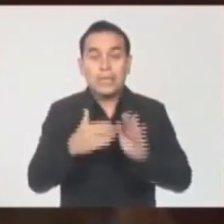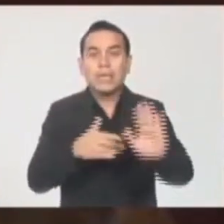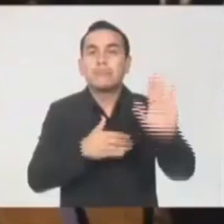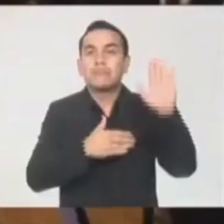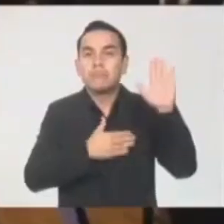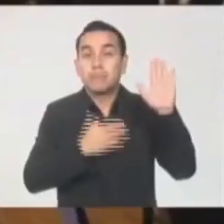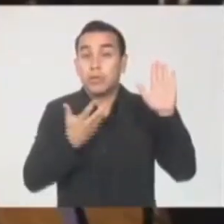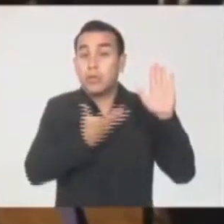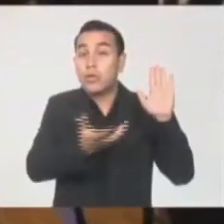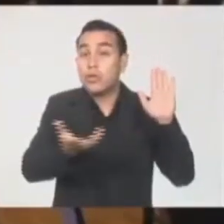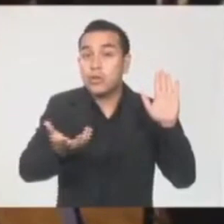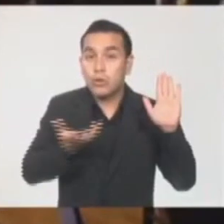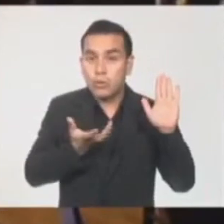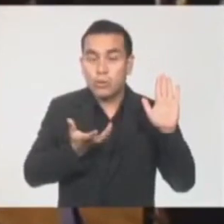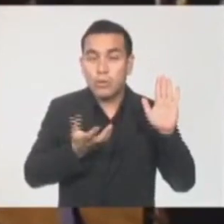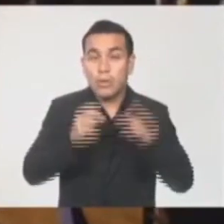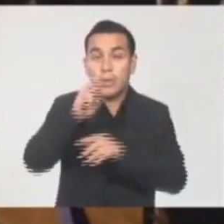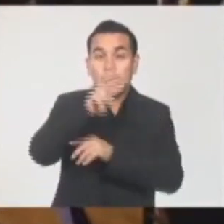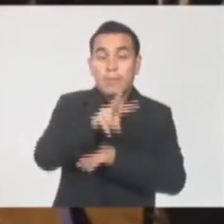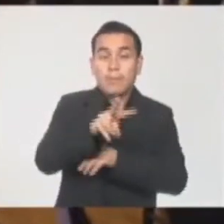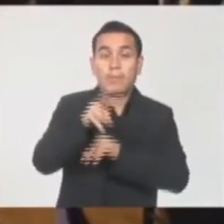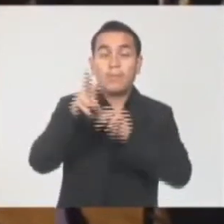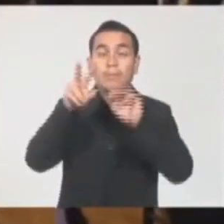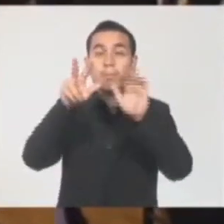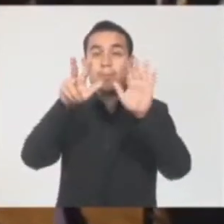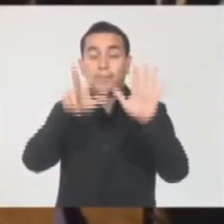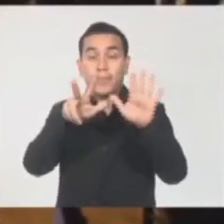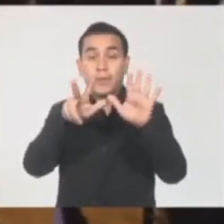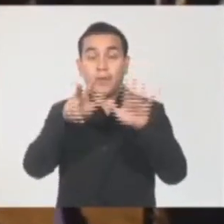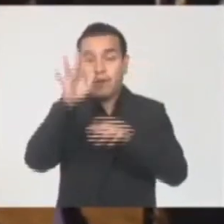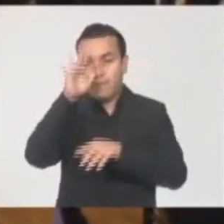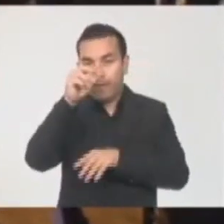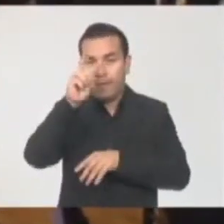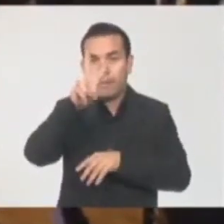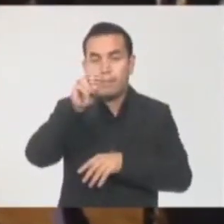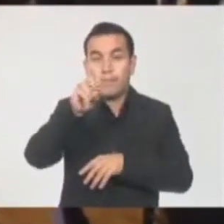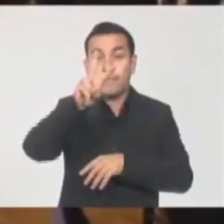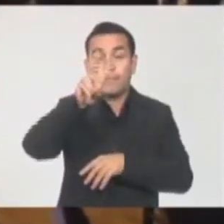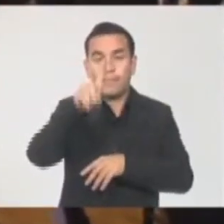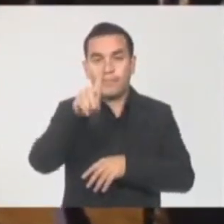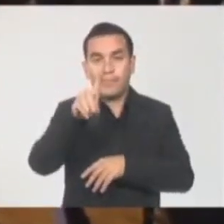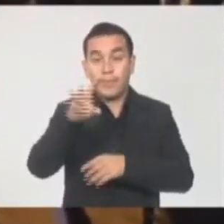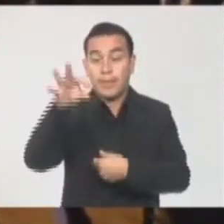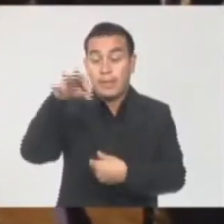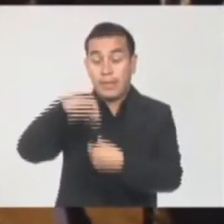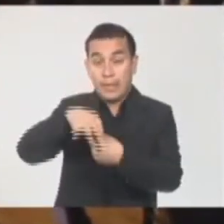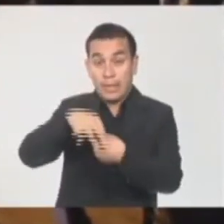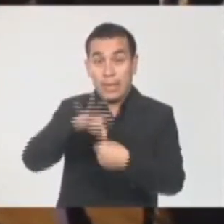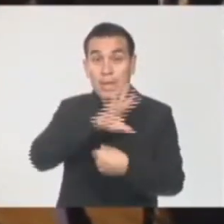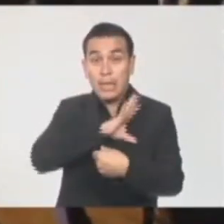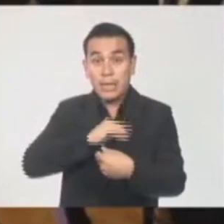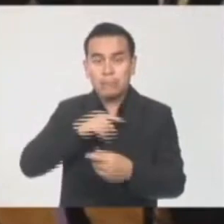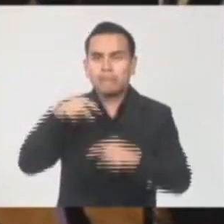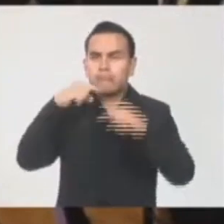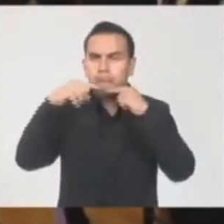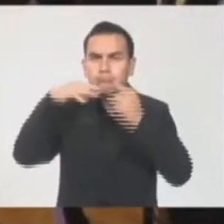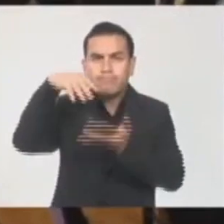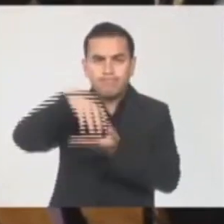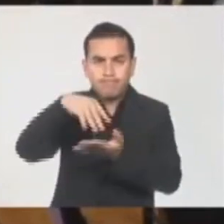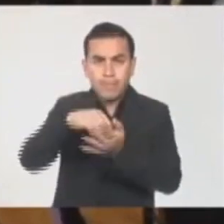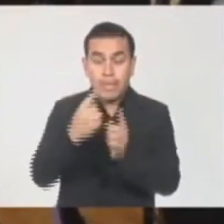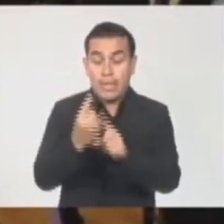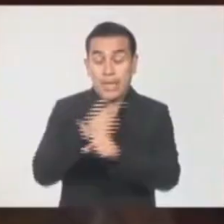juramento. El 28 de febrero de 2021, los salvadoreños reafirmaron el rumbo que querían